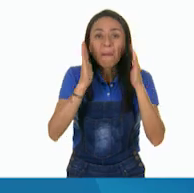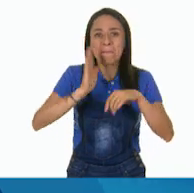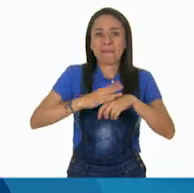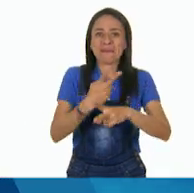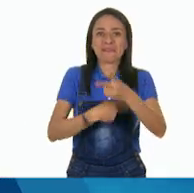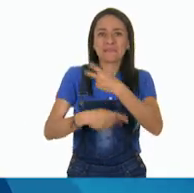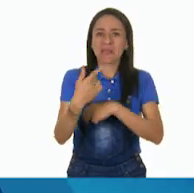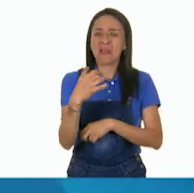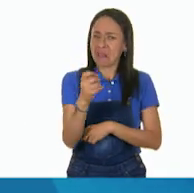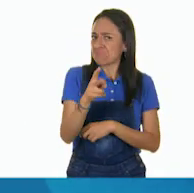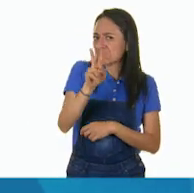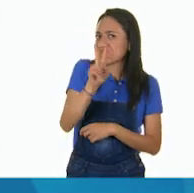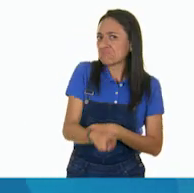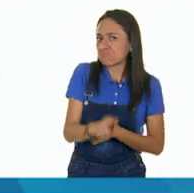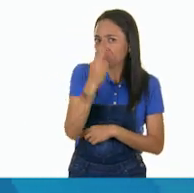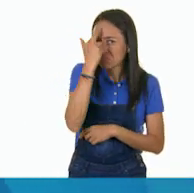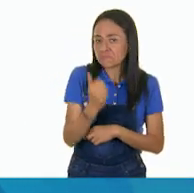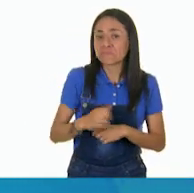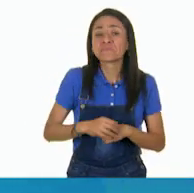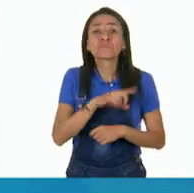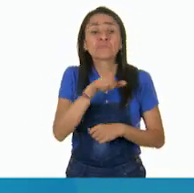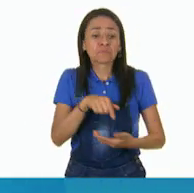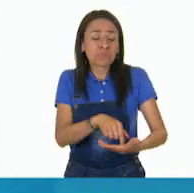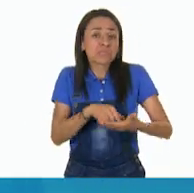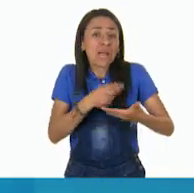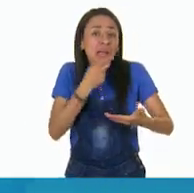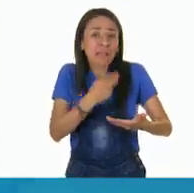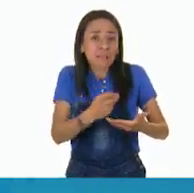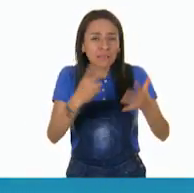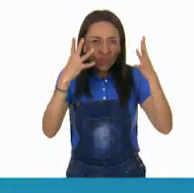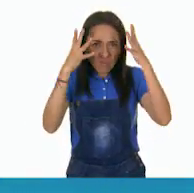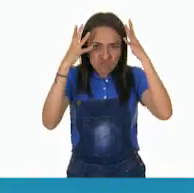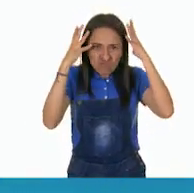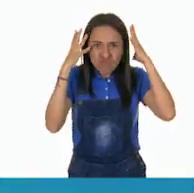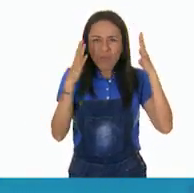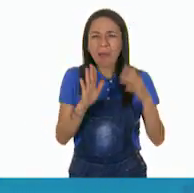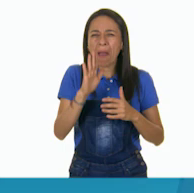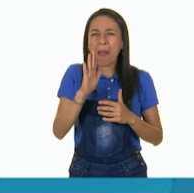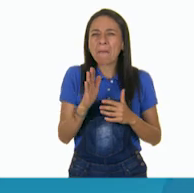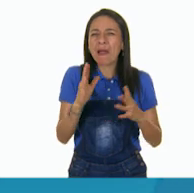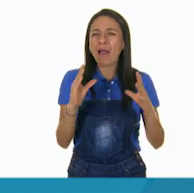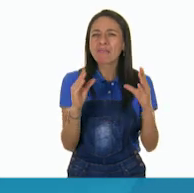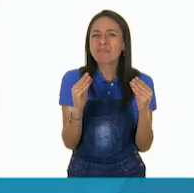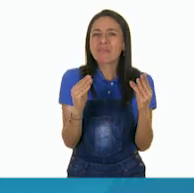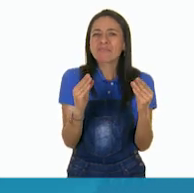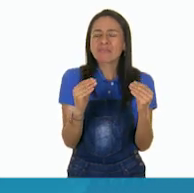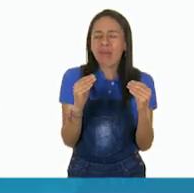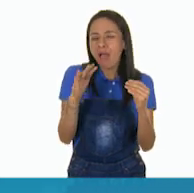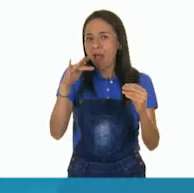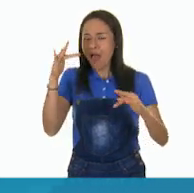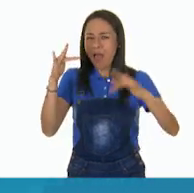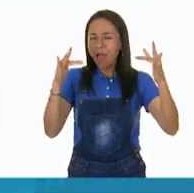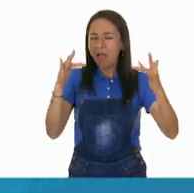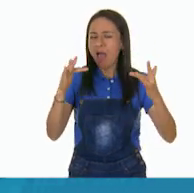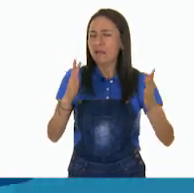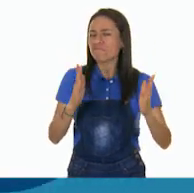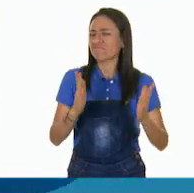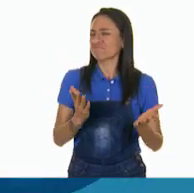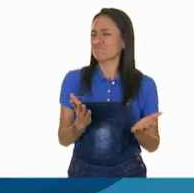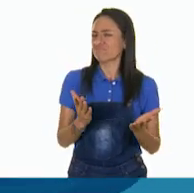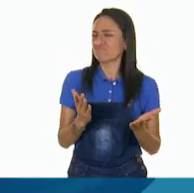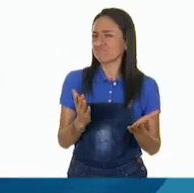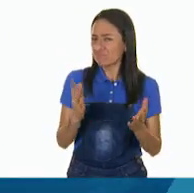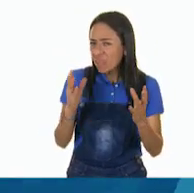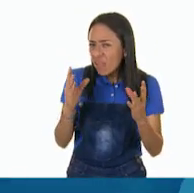éste ciertamente promete que te deje el cabello con aspecto húmedo y con gran brillo eso no fue cierto la verdad es que mi cabello no parecía ni mojado ni